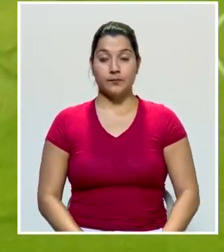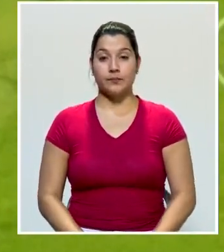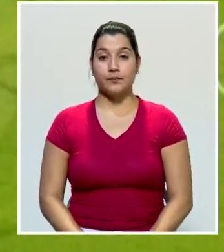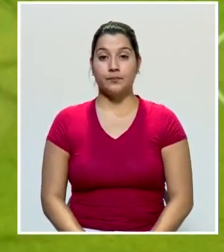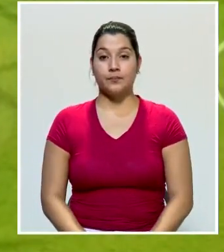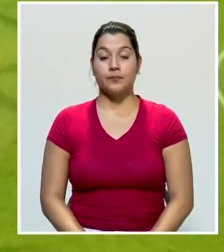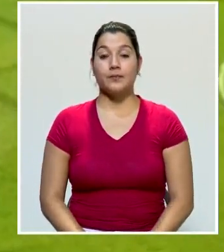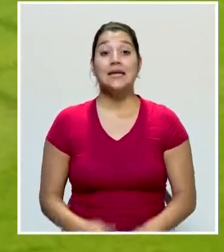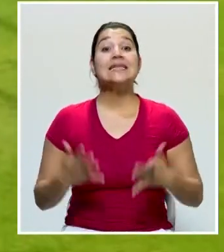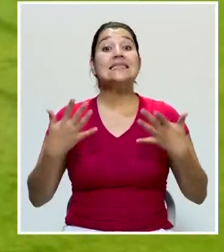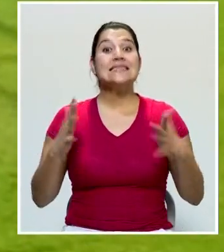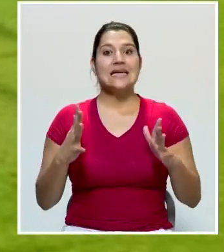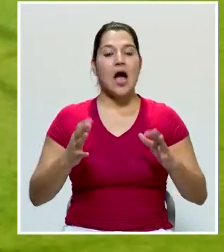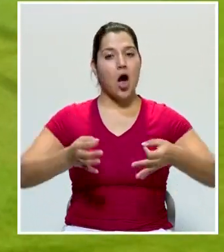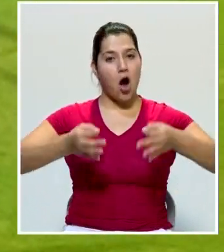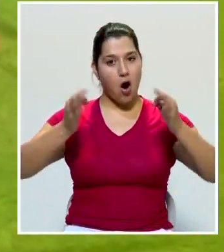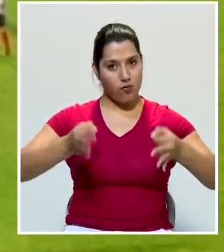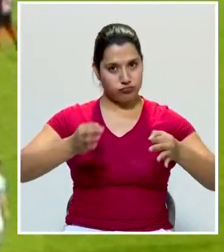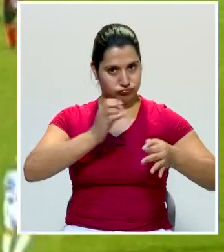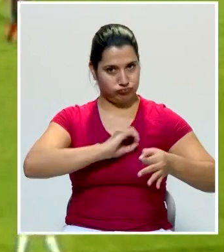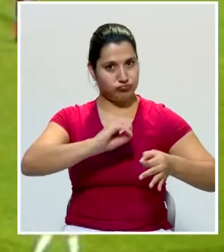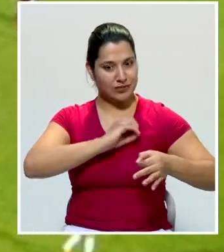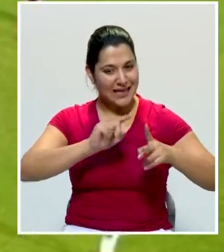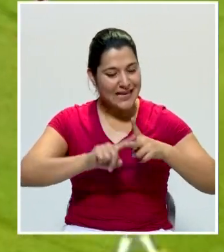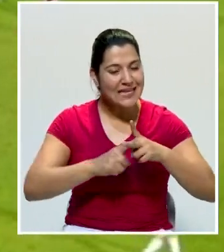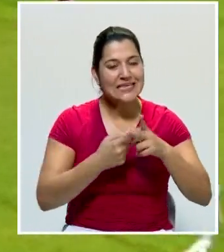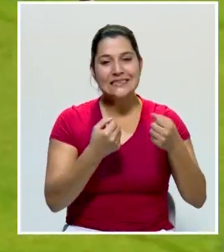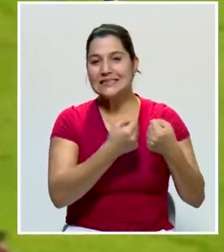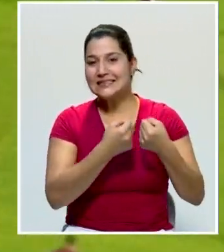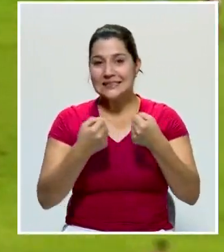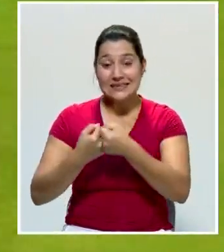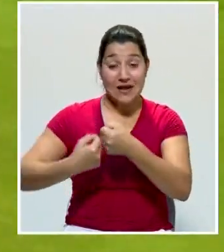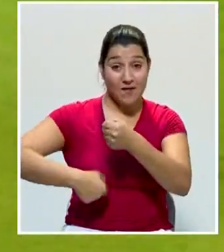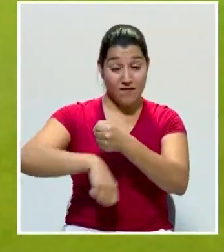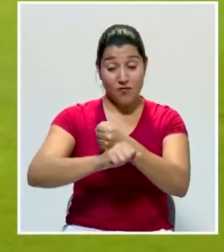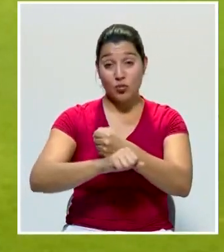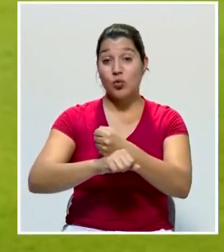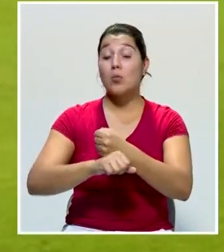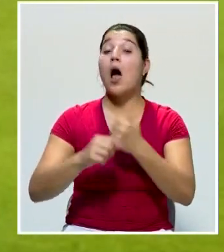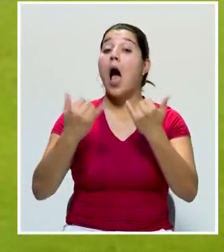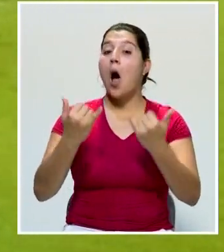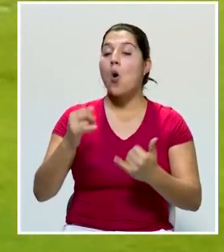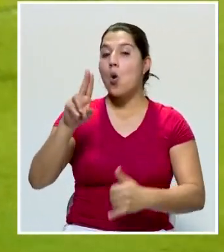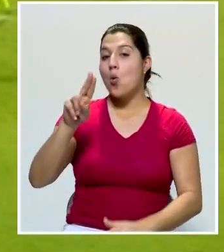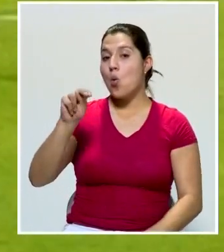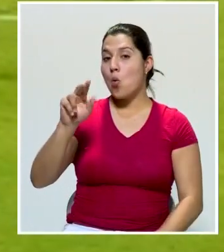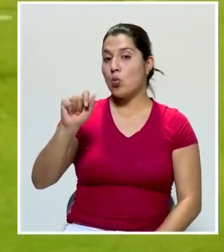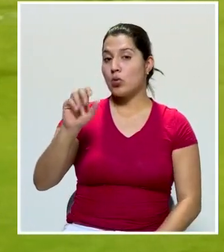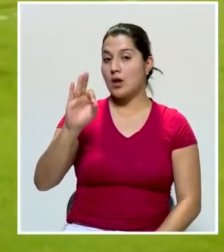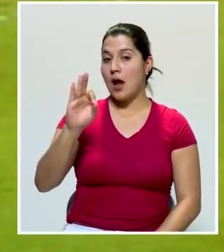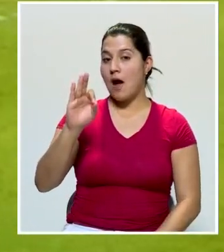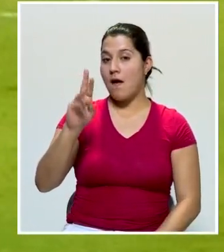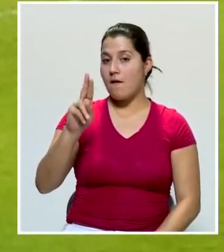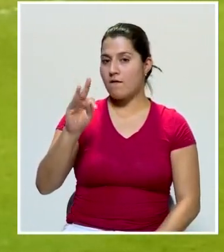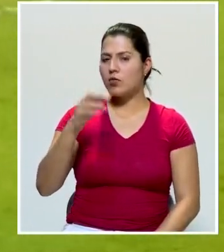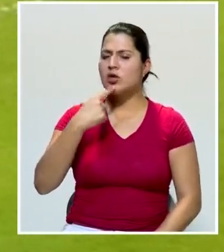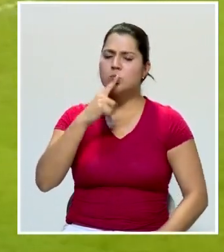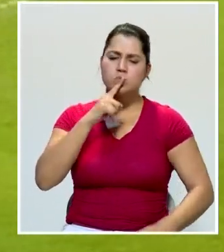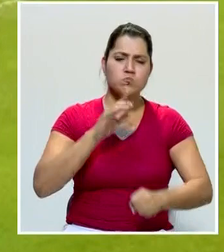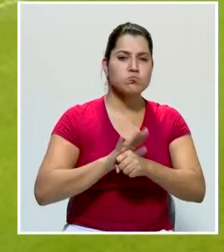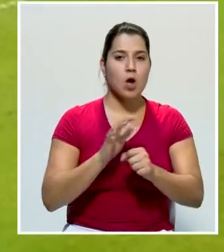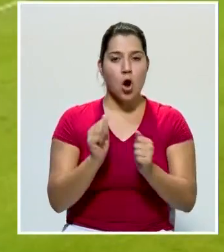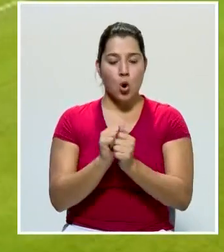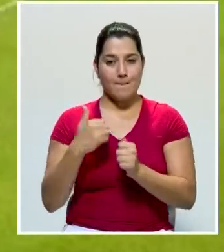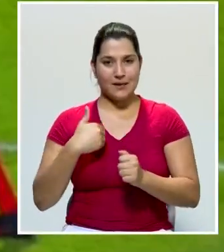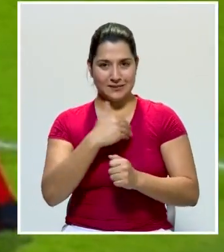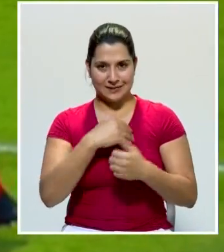Luego de oficializarse el regreso del fútbol, la UNAFUT manifestó un fuerte compromiso con las autoridades de salud, esto como